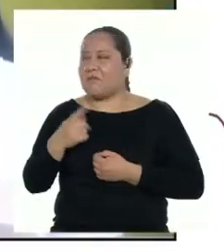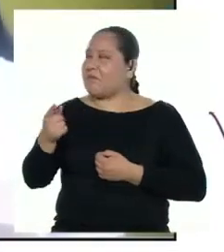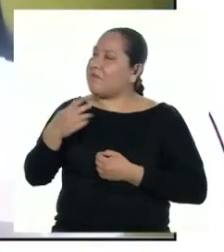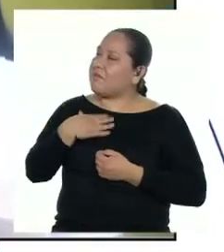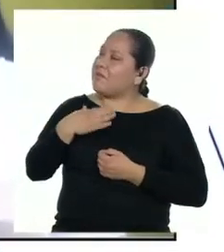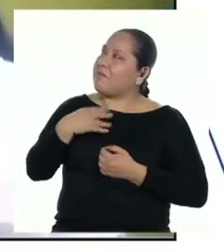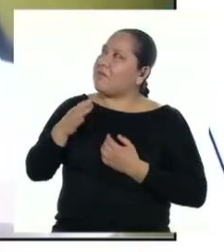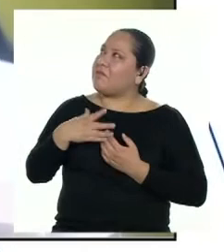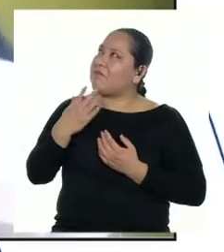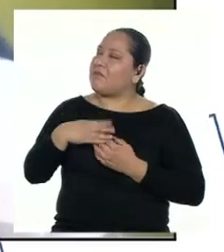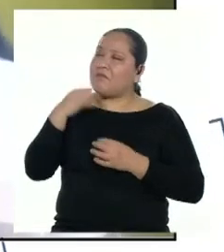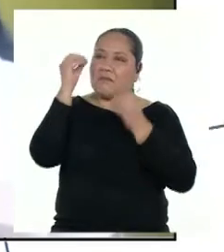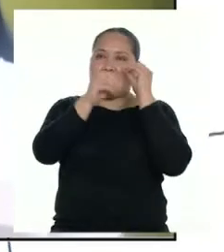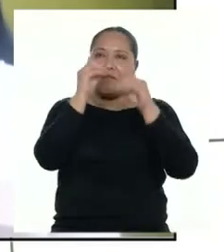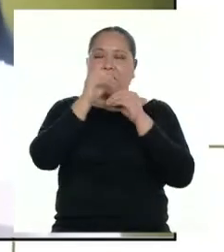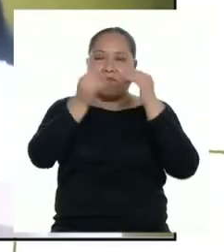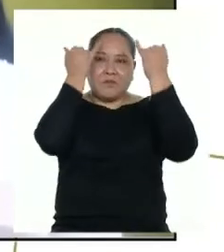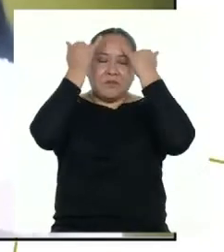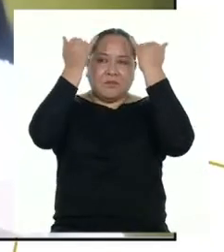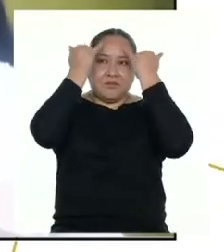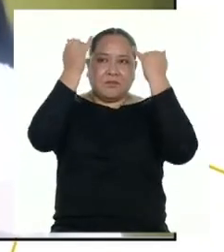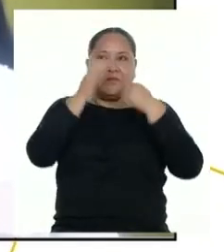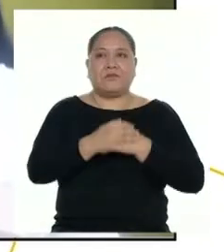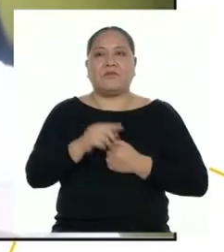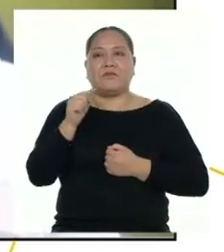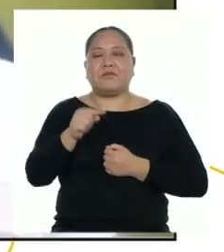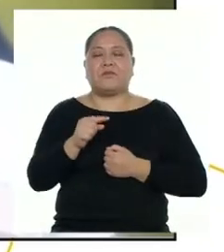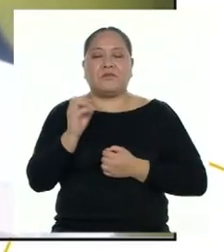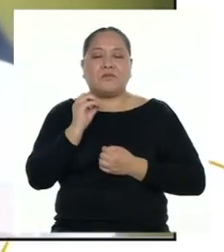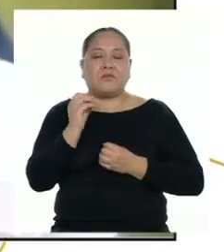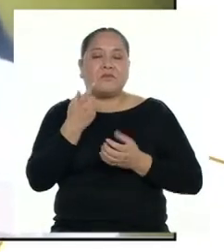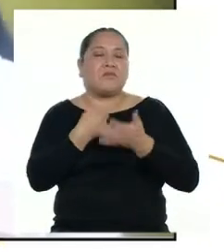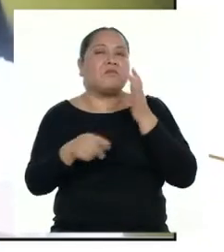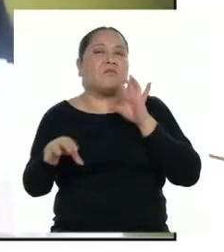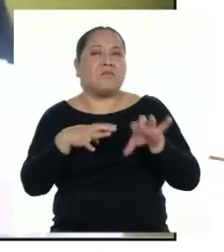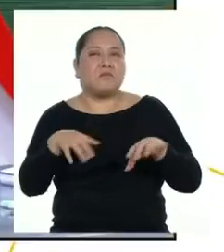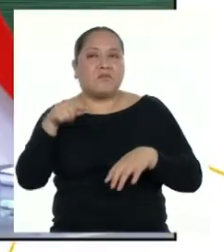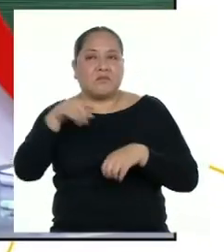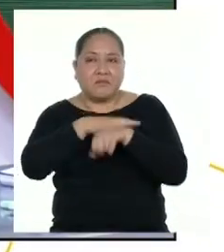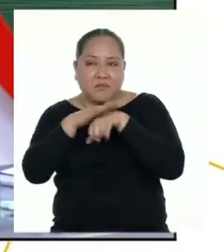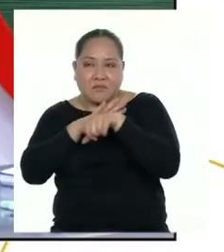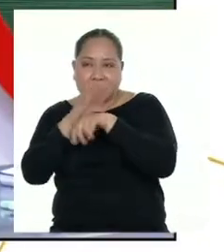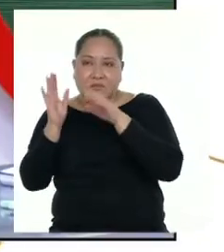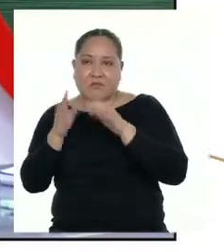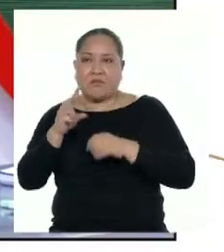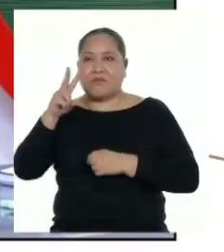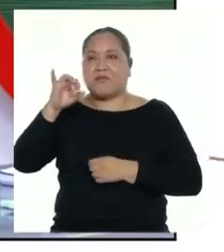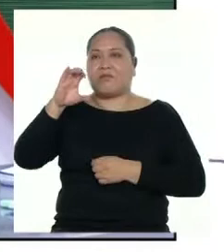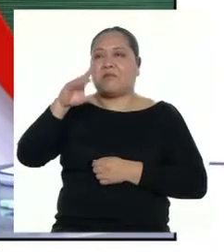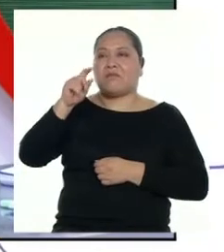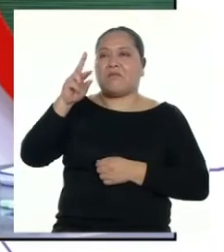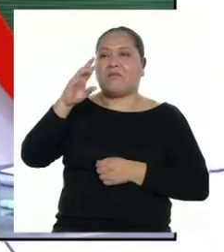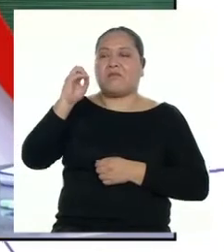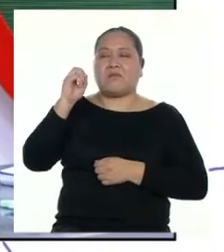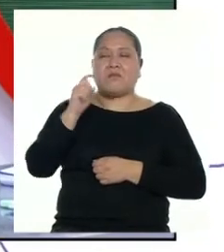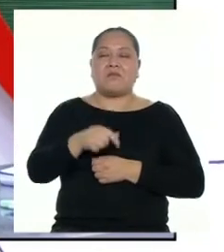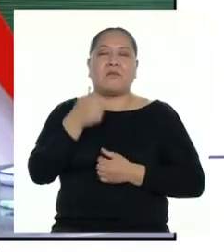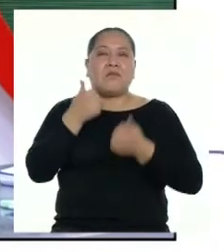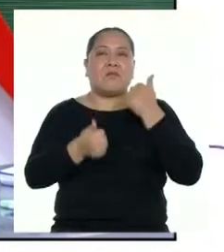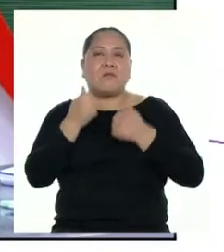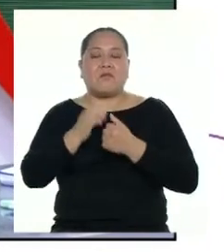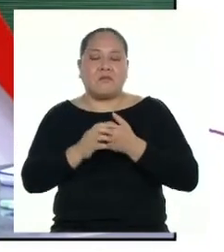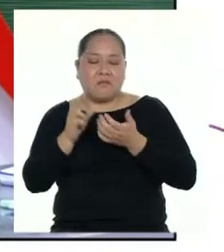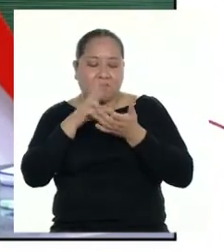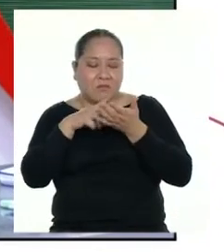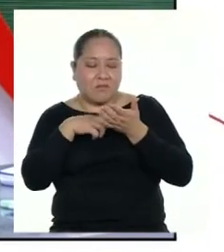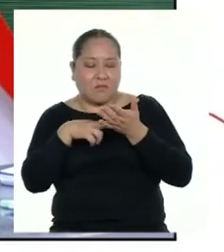fácil fue proponer las ideas o las acciones para el plan de mejora. Víctor, ¿qué tipo de fuentes se te hace más